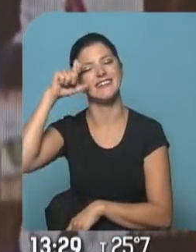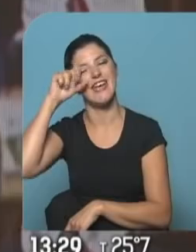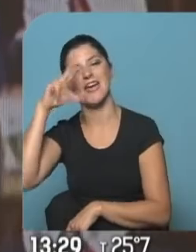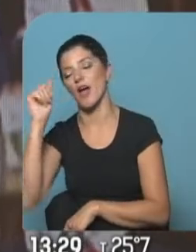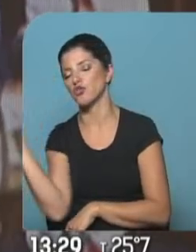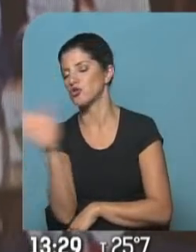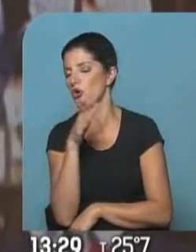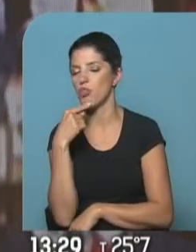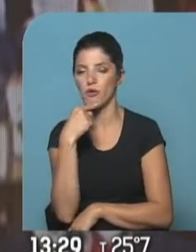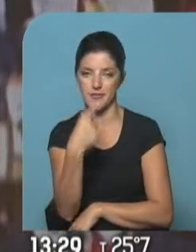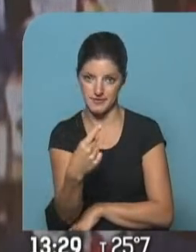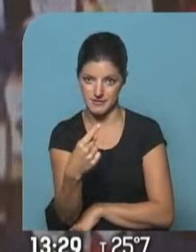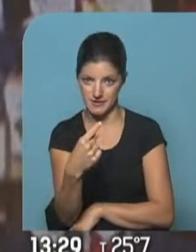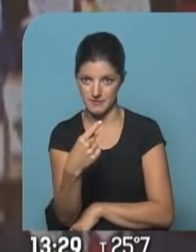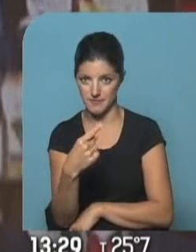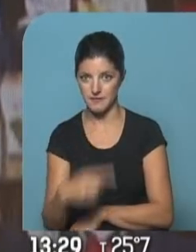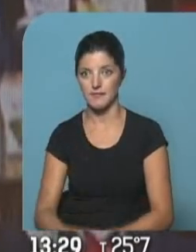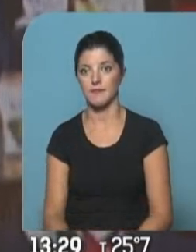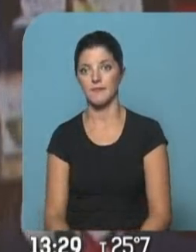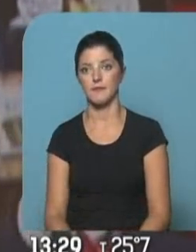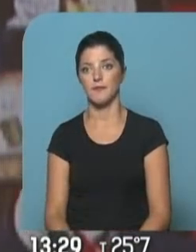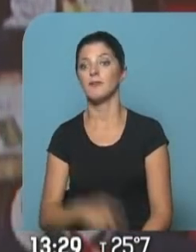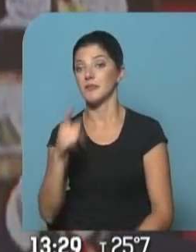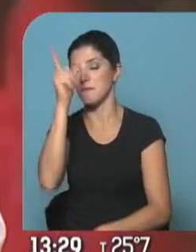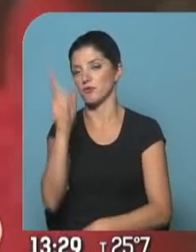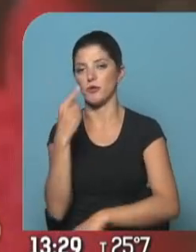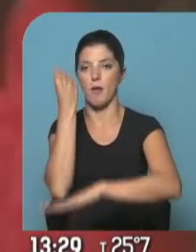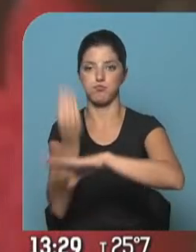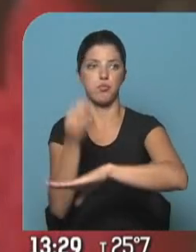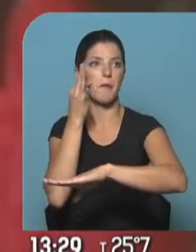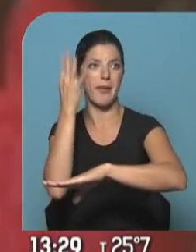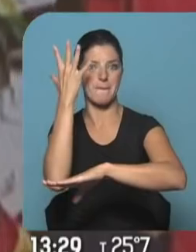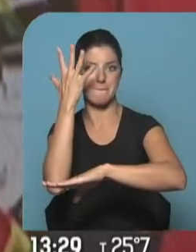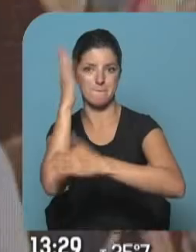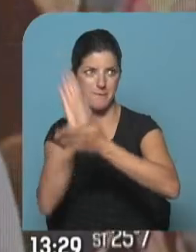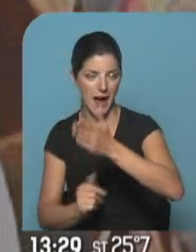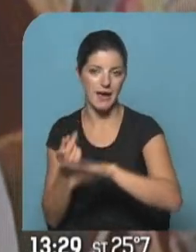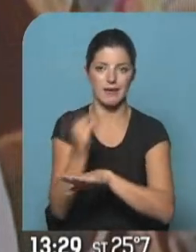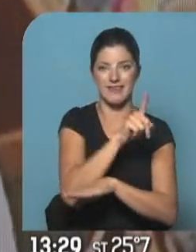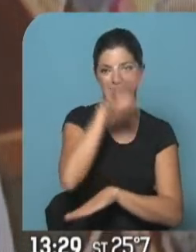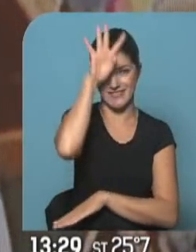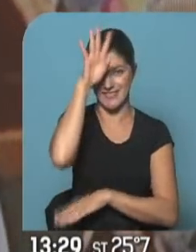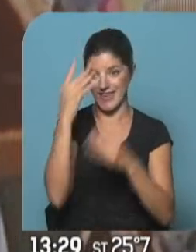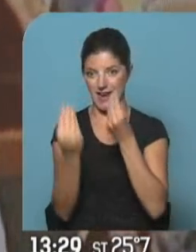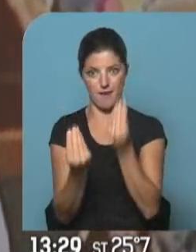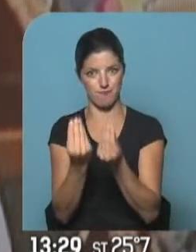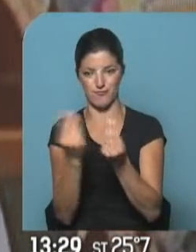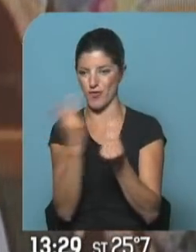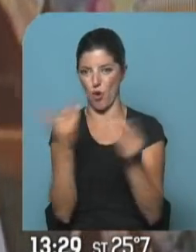Pilar blanco con el pilar indígena, popular y demás. Bolivia nunca tuvo un presidente indígena,